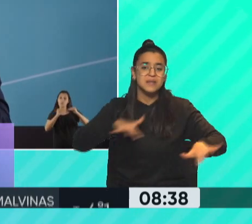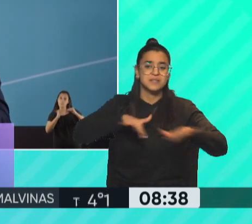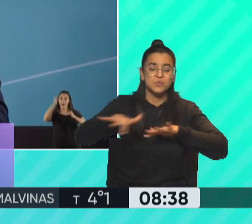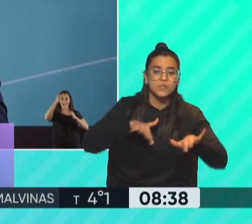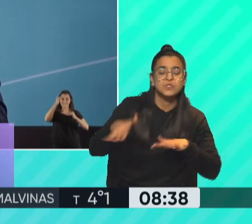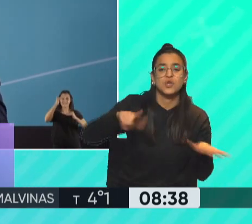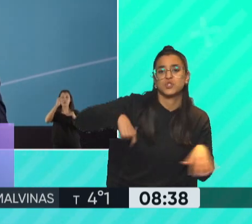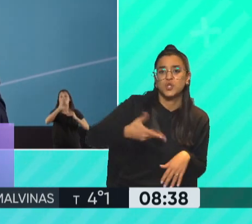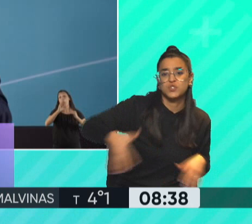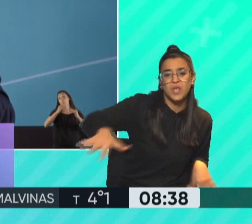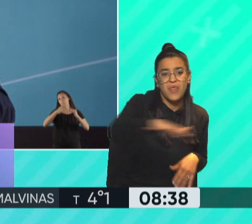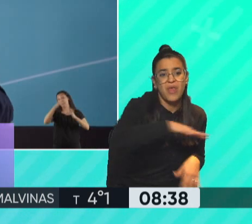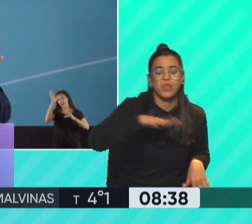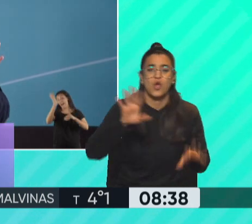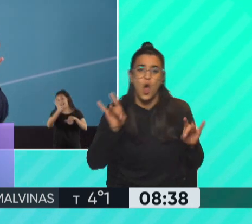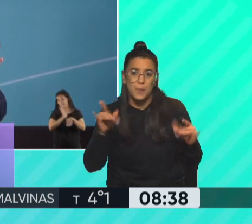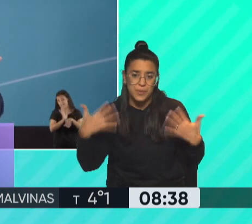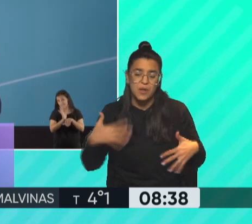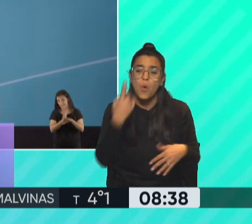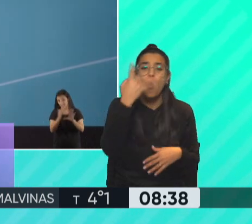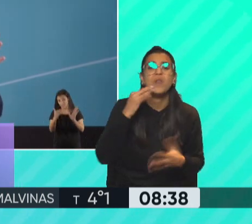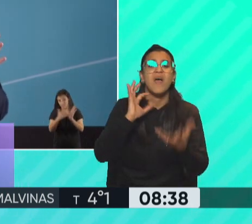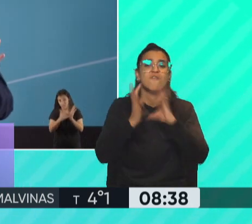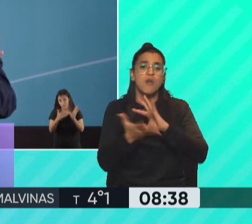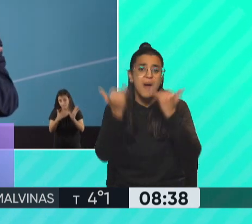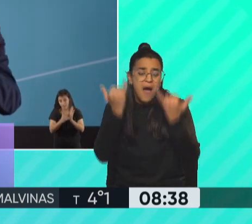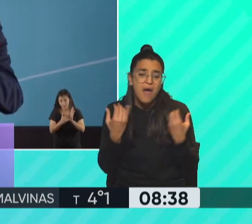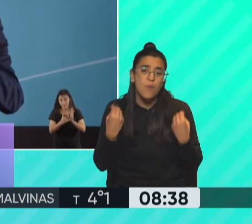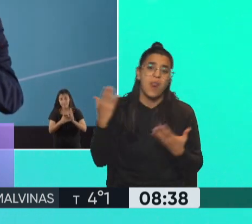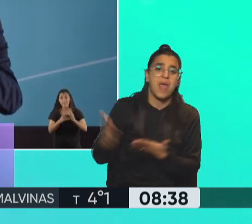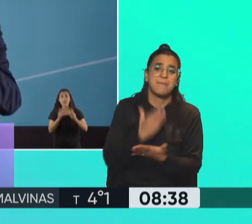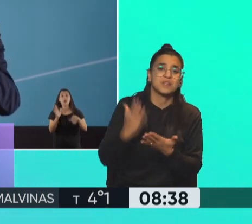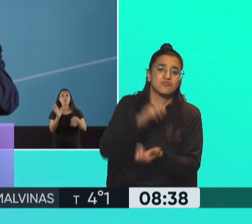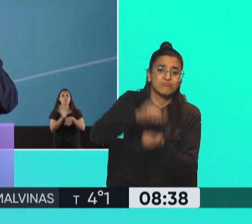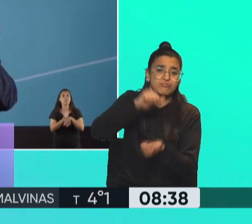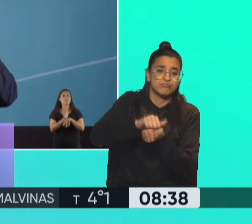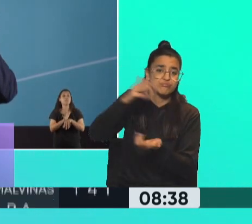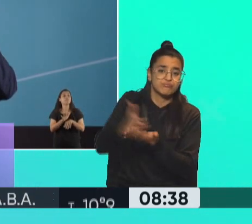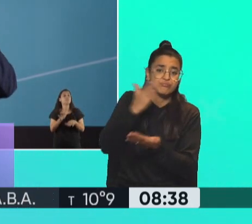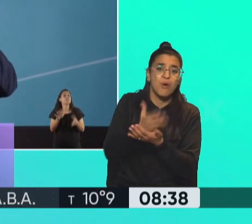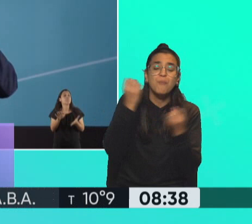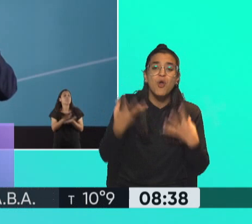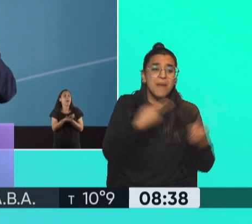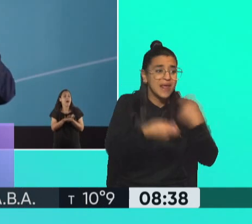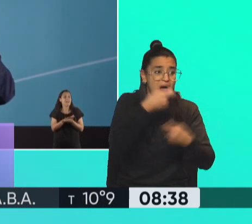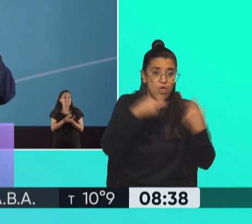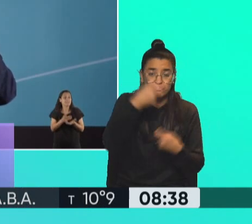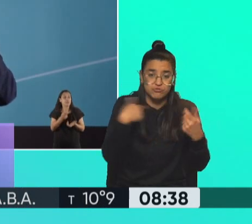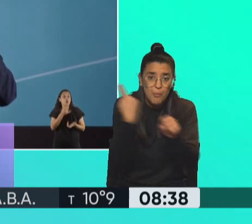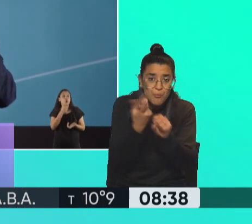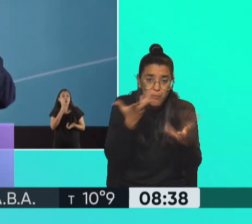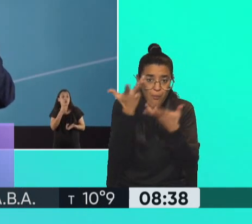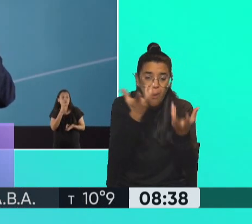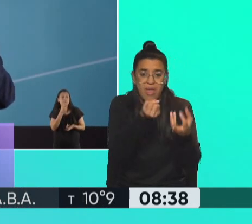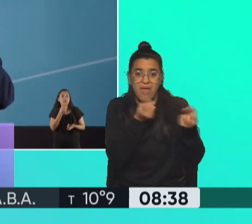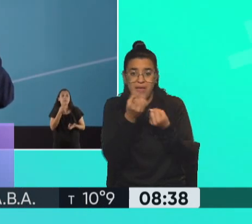sectores sociales más complicados, y la única alternativa que tiene es la emisión, porque él no tenía acceso a los mercados. Ese